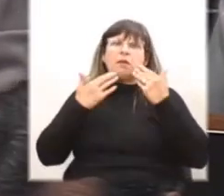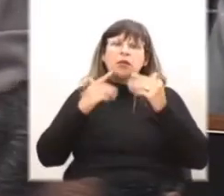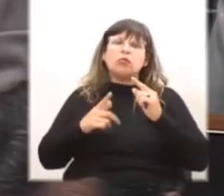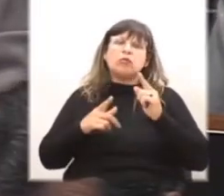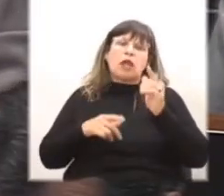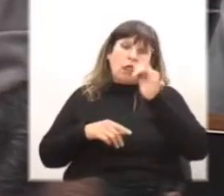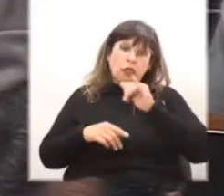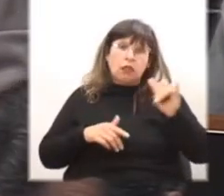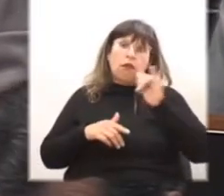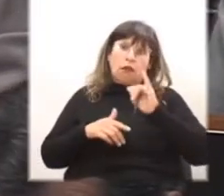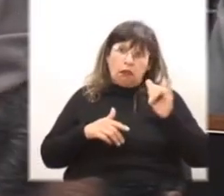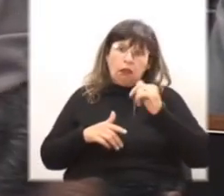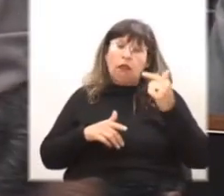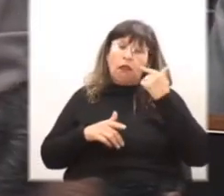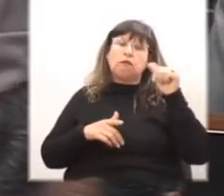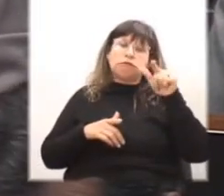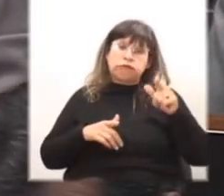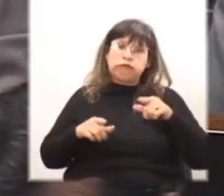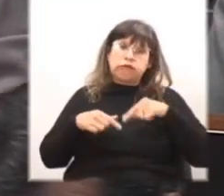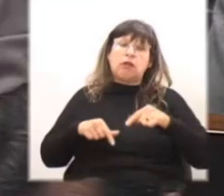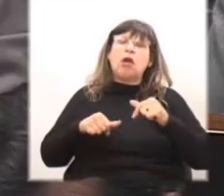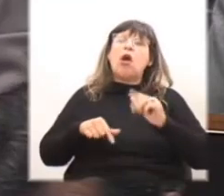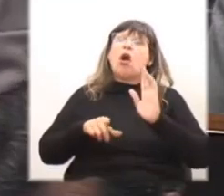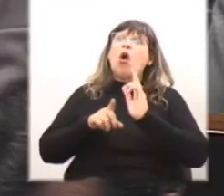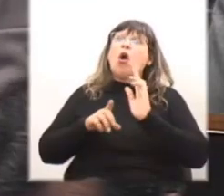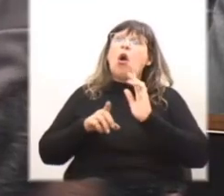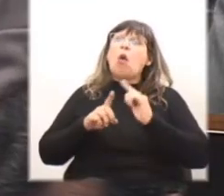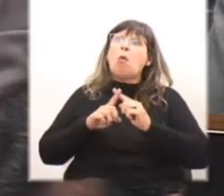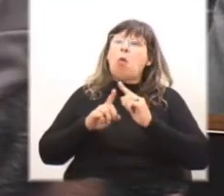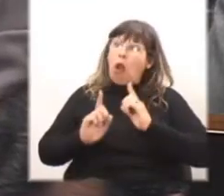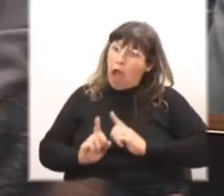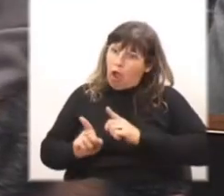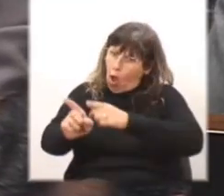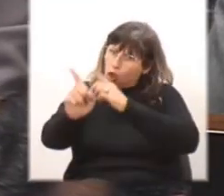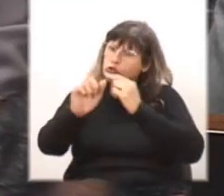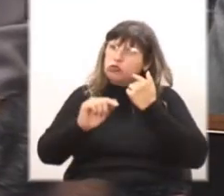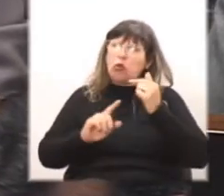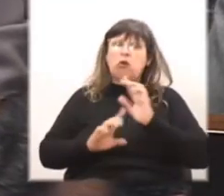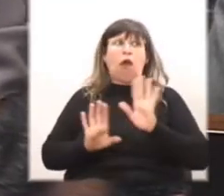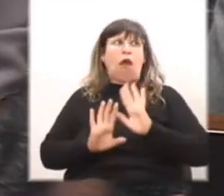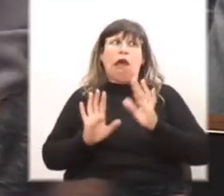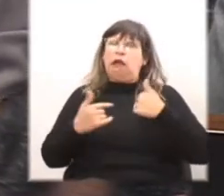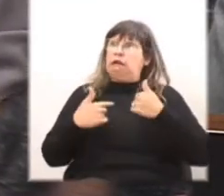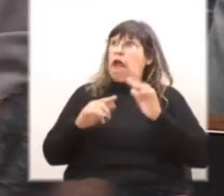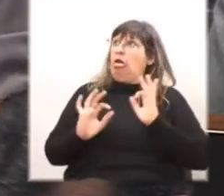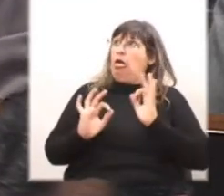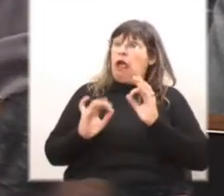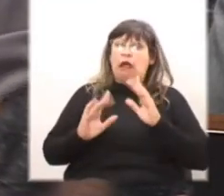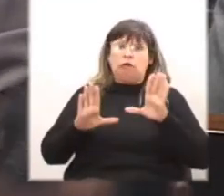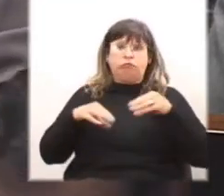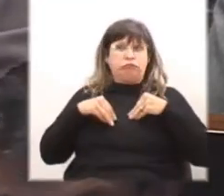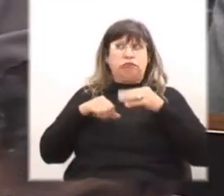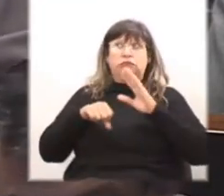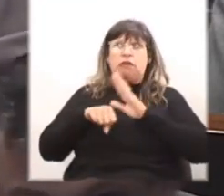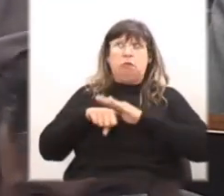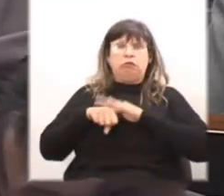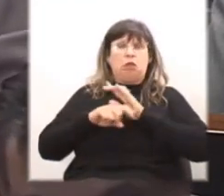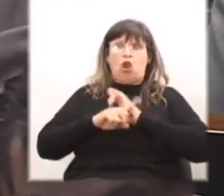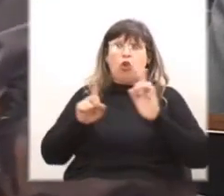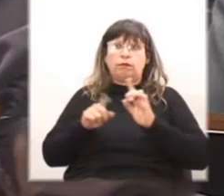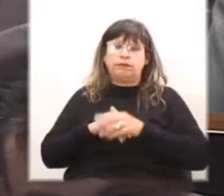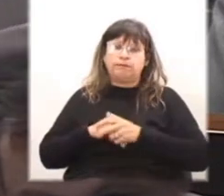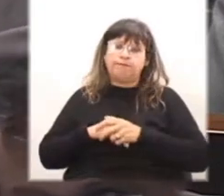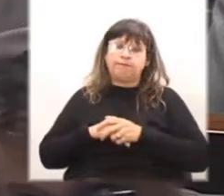varias diplomáticas en Cancillería por acoso y tampoco se asumen responsabilidades.